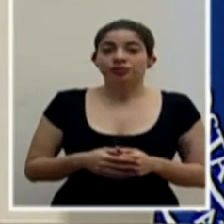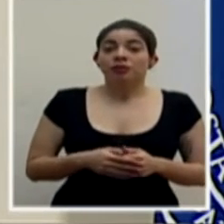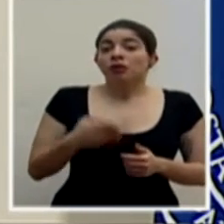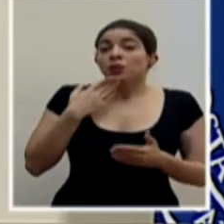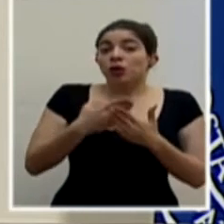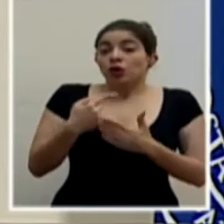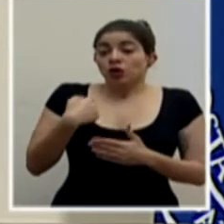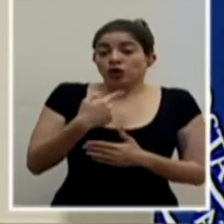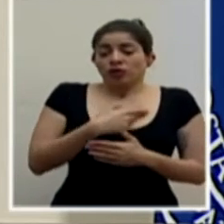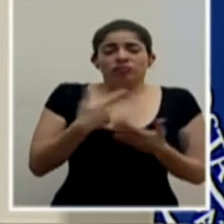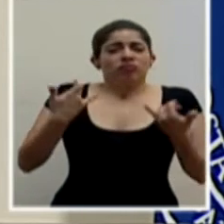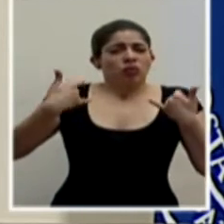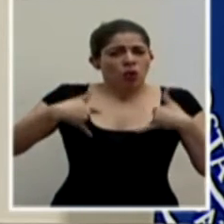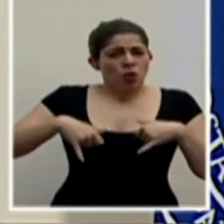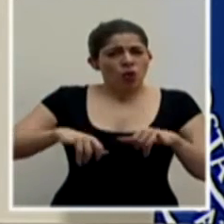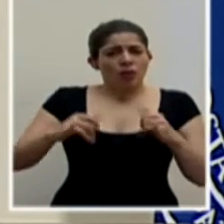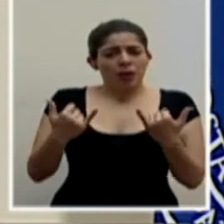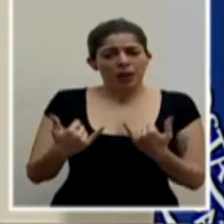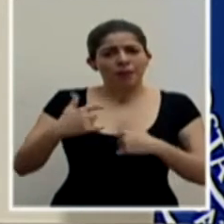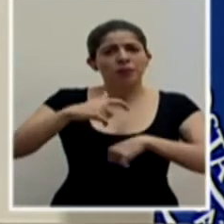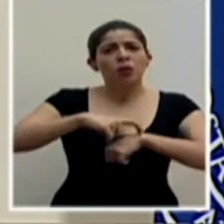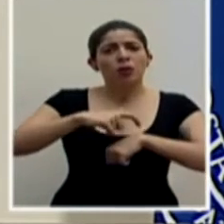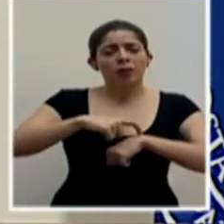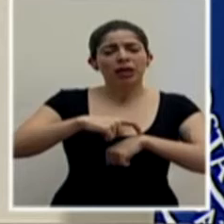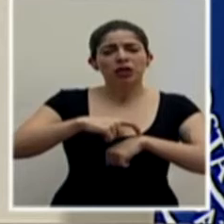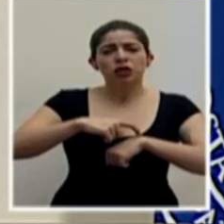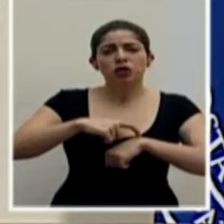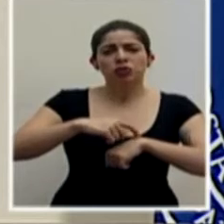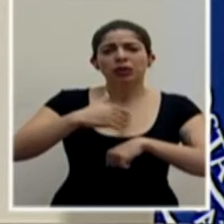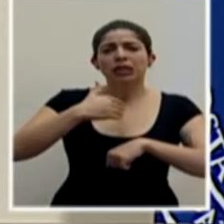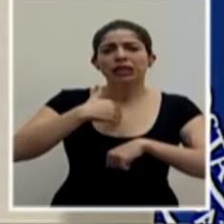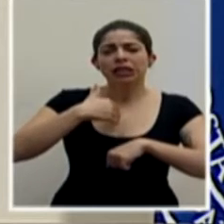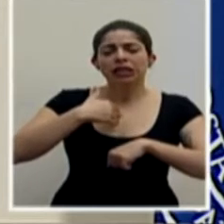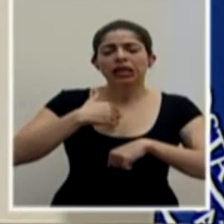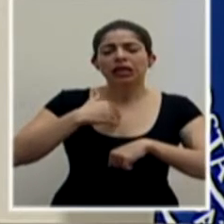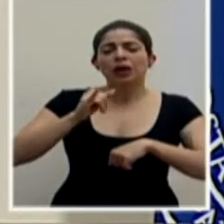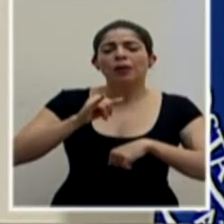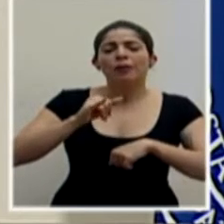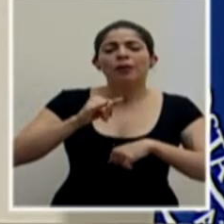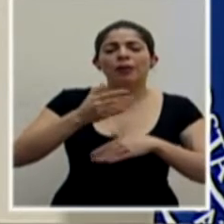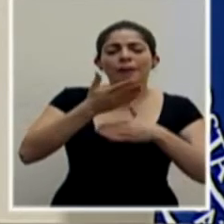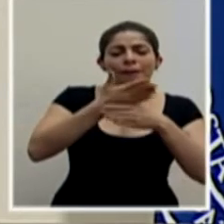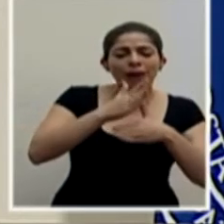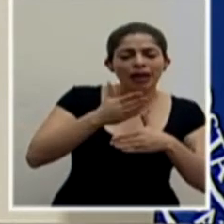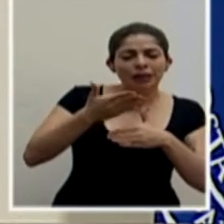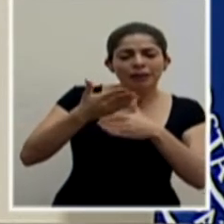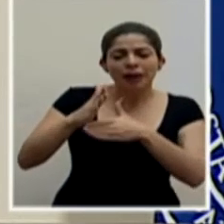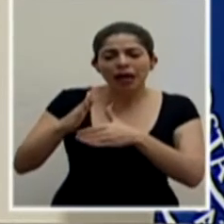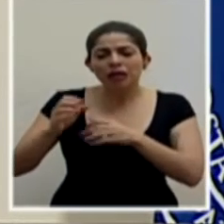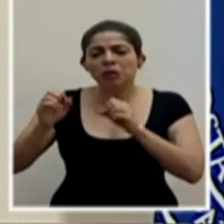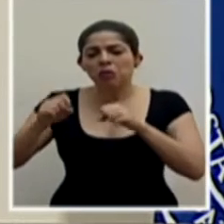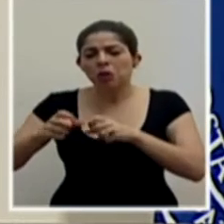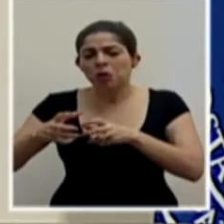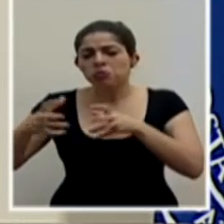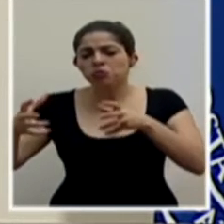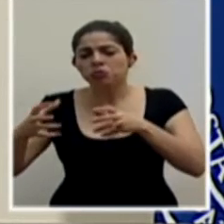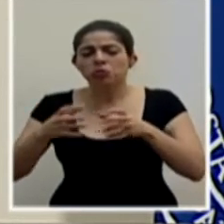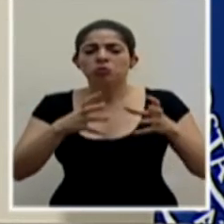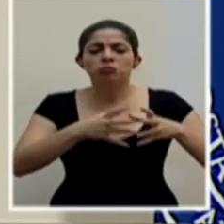Bueno, nosotros todavía estamos en una etapa donde hay una serie de eslabones de ampliación de